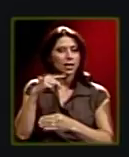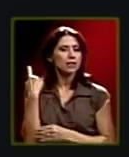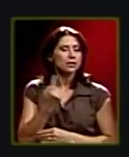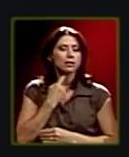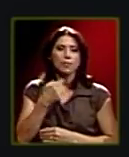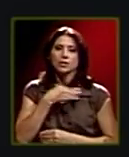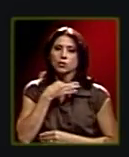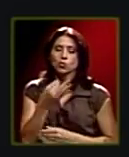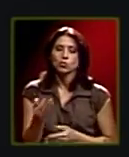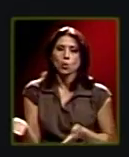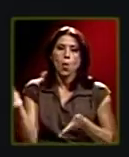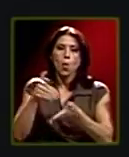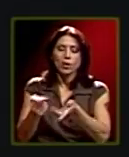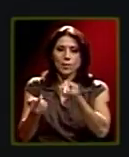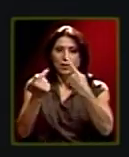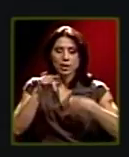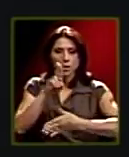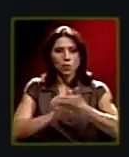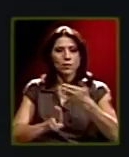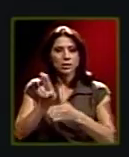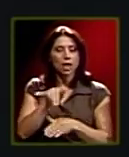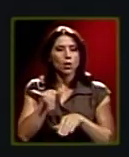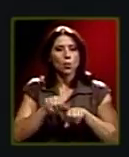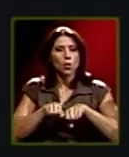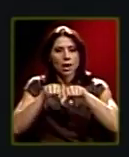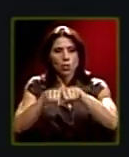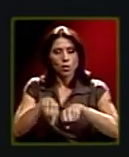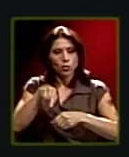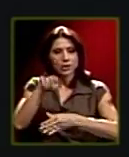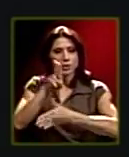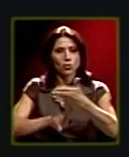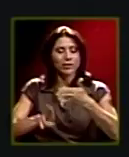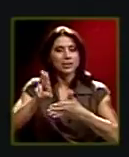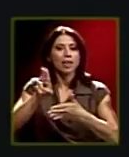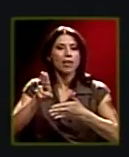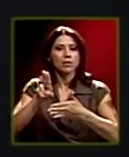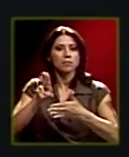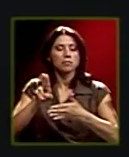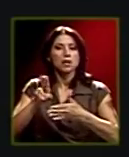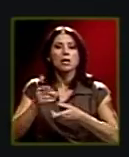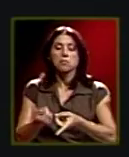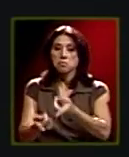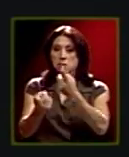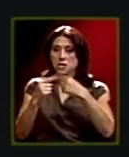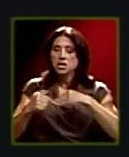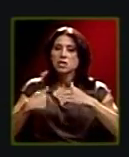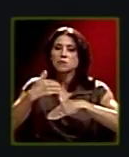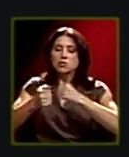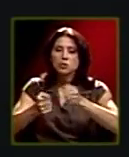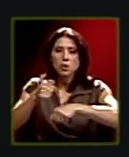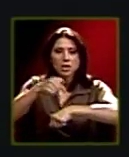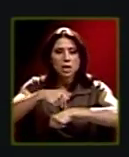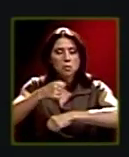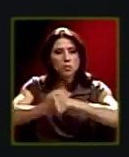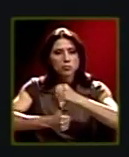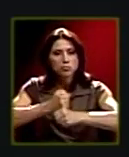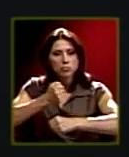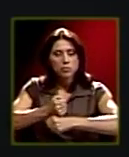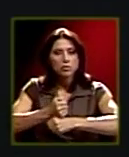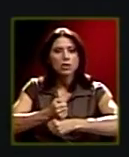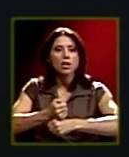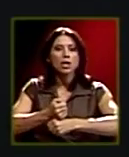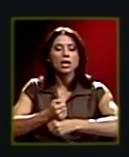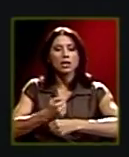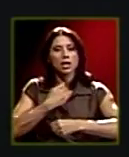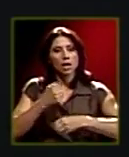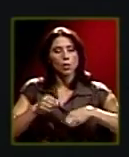gusto volver al alma mater. Como graduado de esta universidad, pues a los años regresar y tener la oportunidad de dirigirme